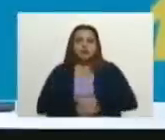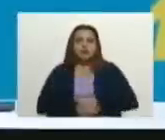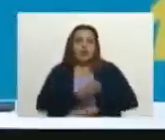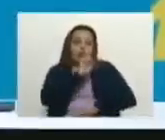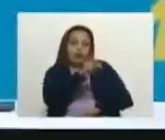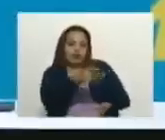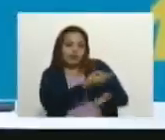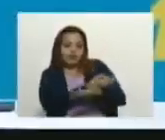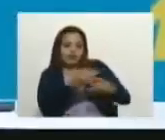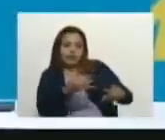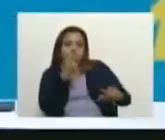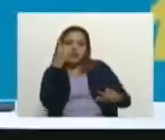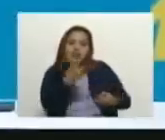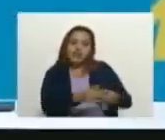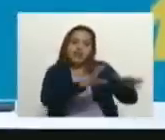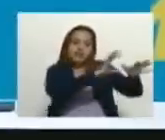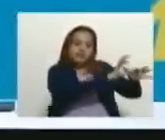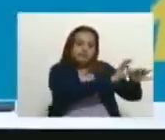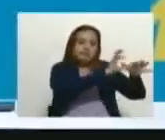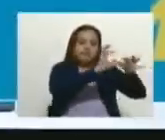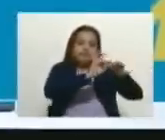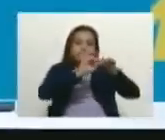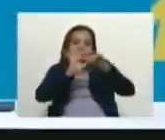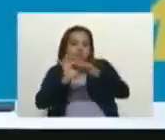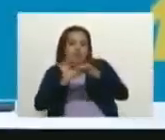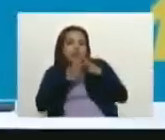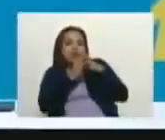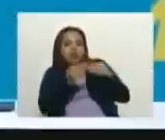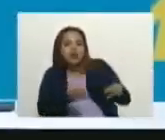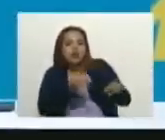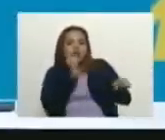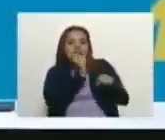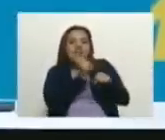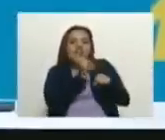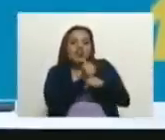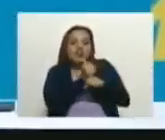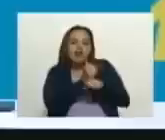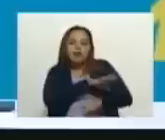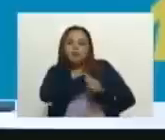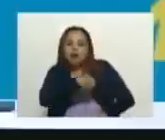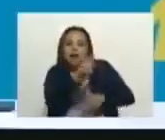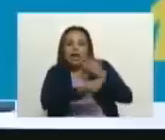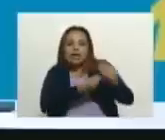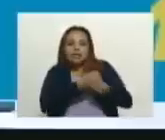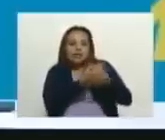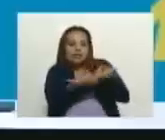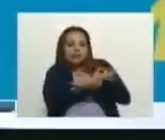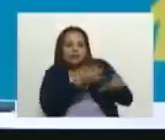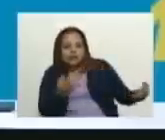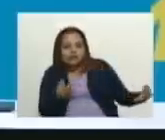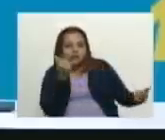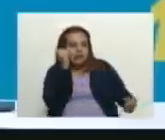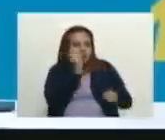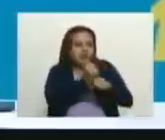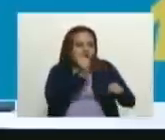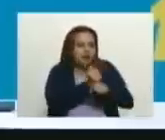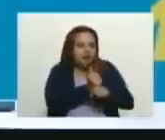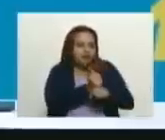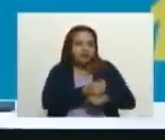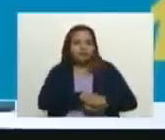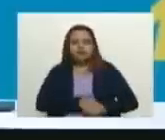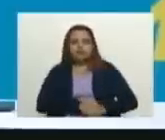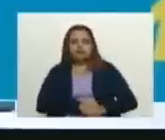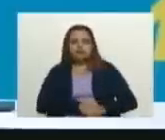Correcto. Bueno, articular todas las instancias para que se cumpla la máxima de la eficacia y de la